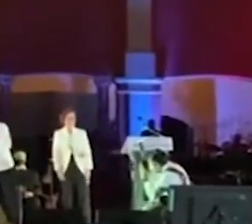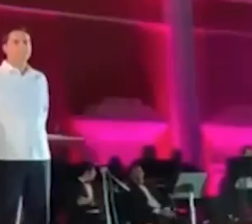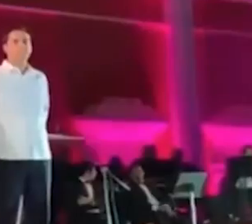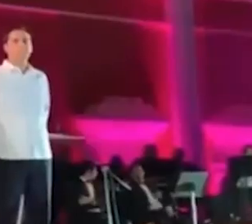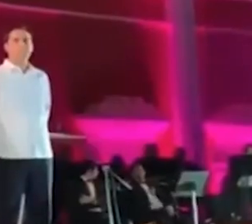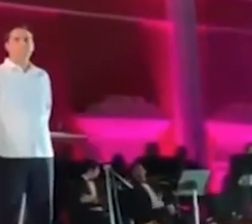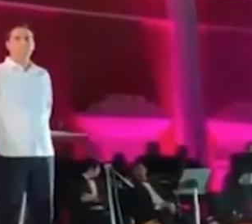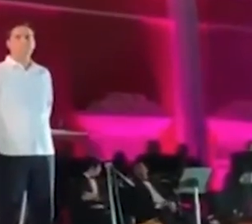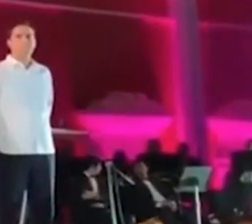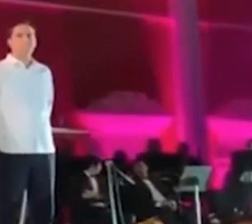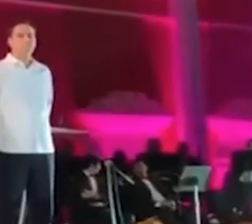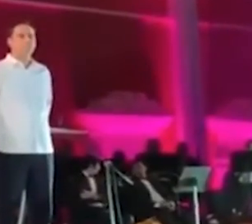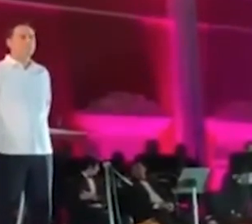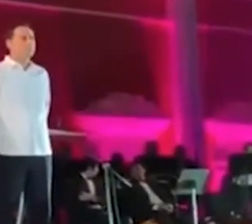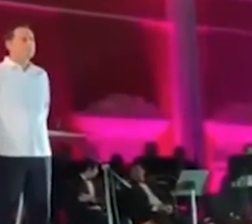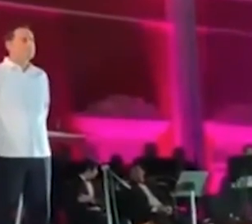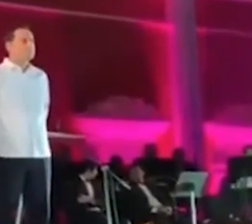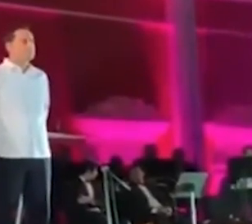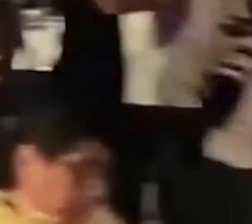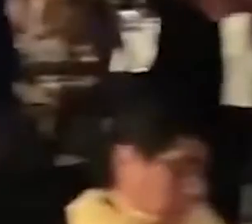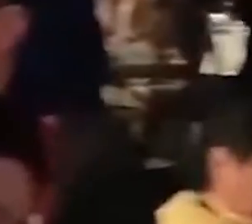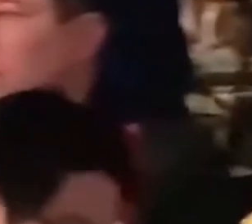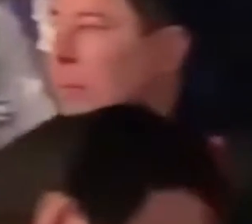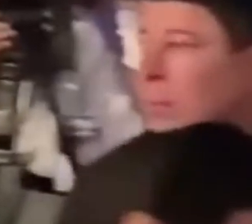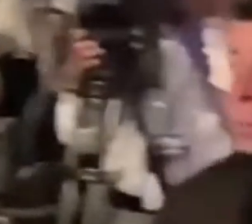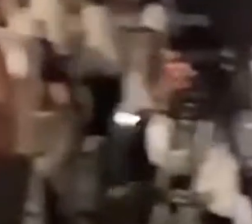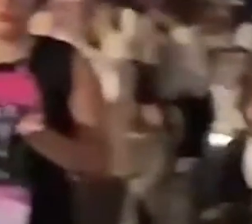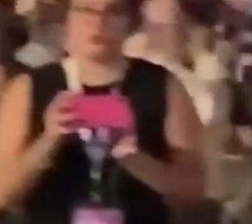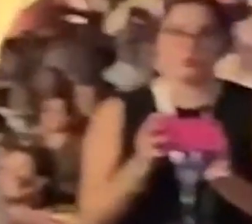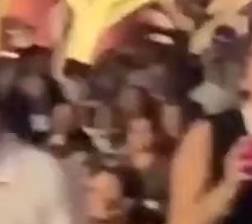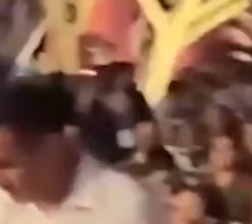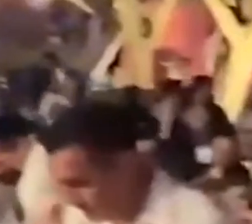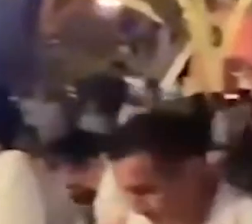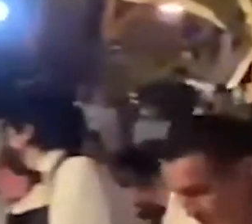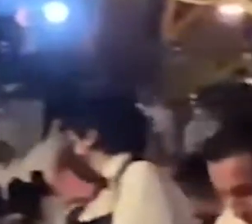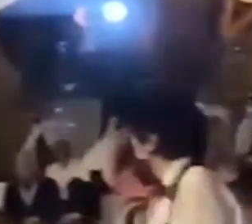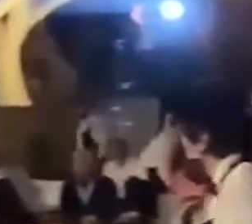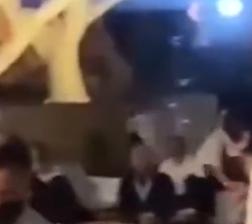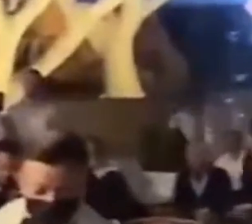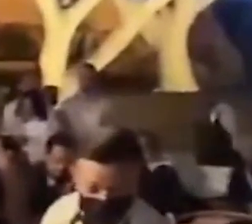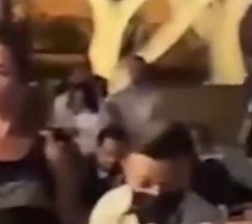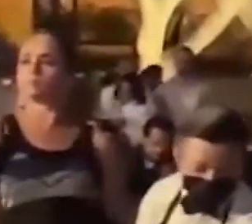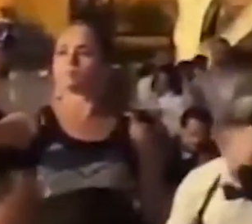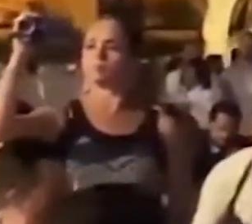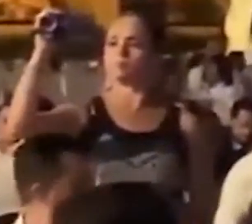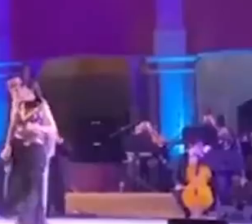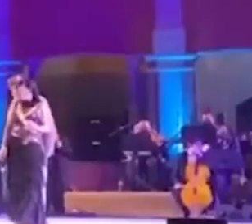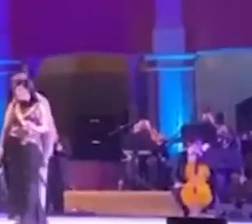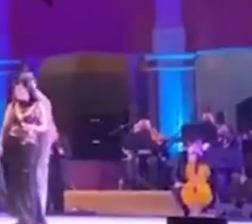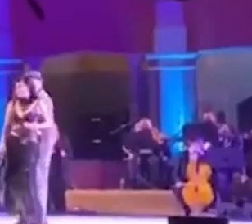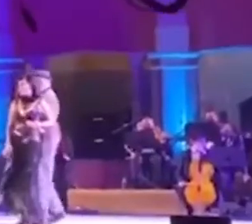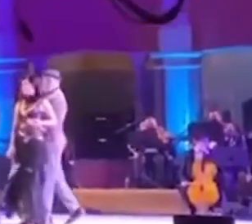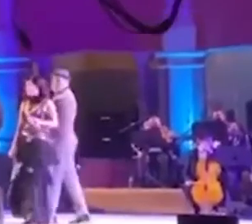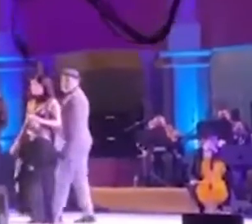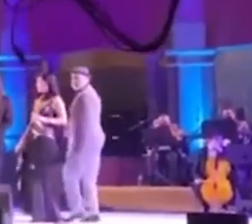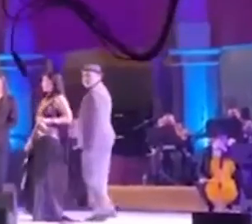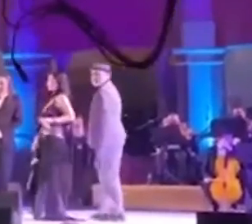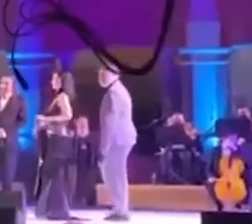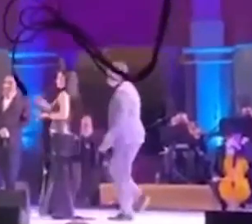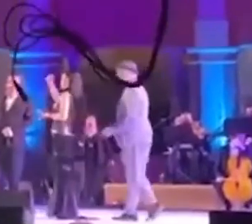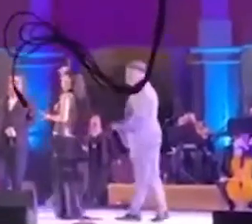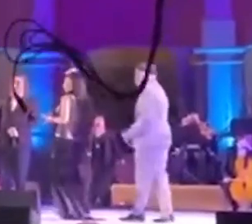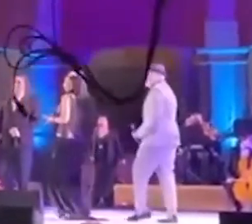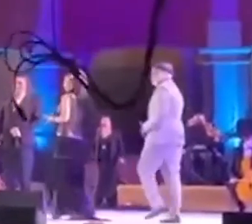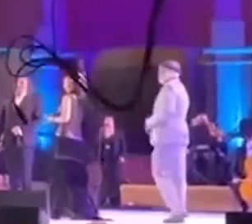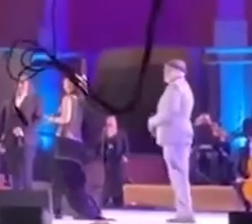privado, bajo el nombre Noche de Yucatán, que se llevó a cabo en Mérida. En esta ocasión, cantantes nacionales e internacionales hicieron un homenaje